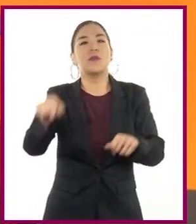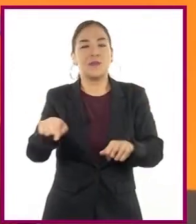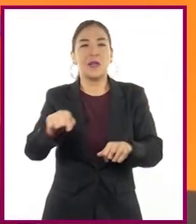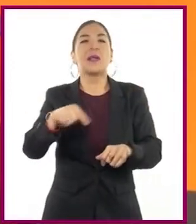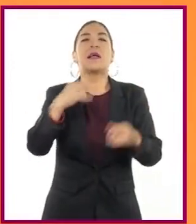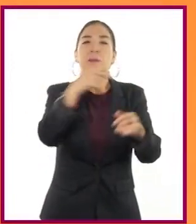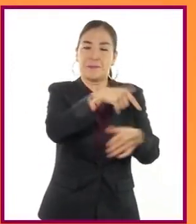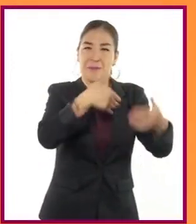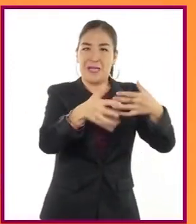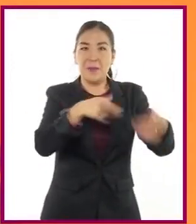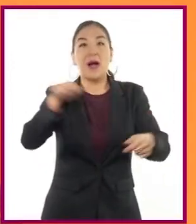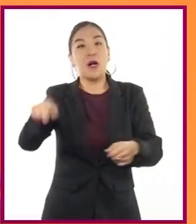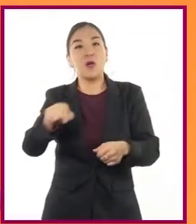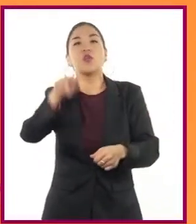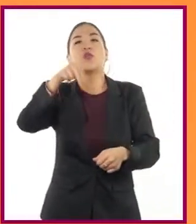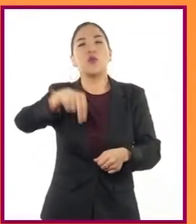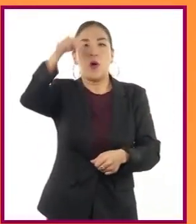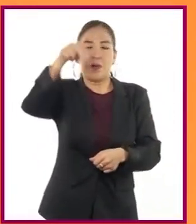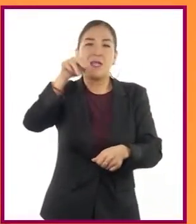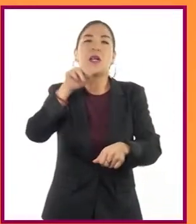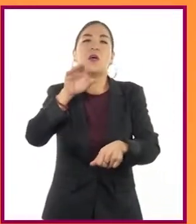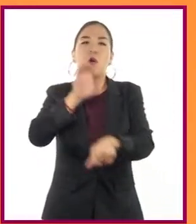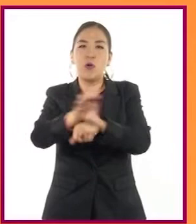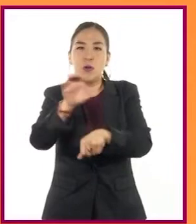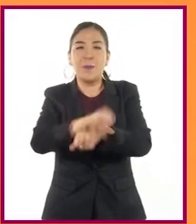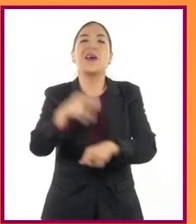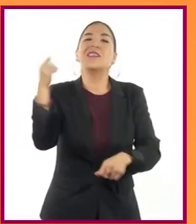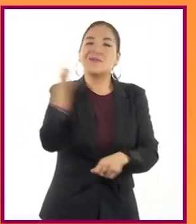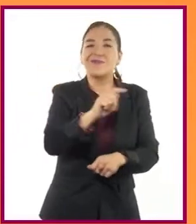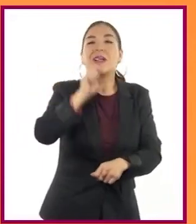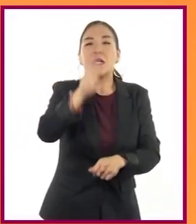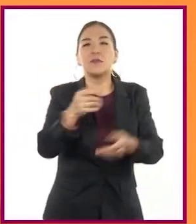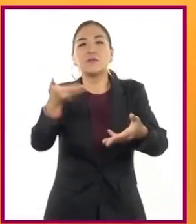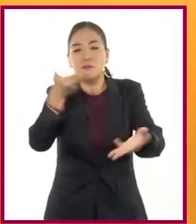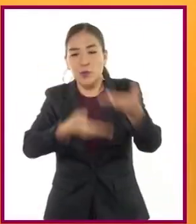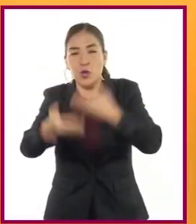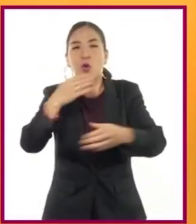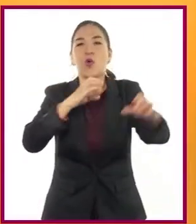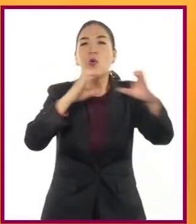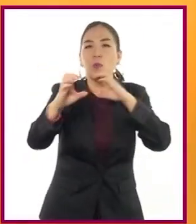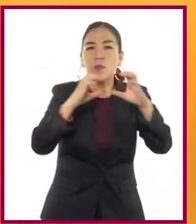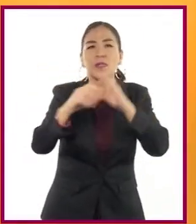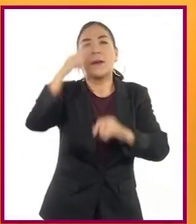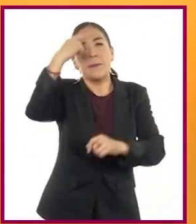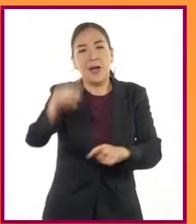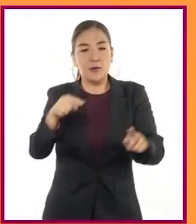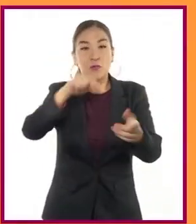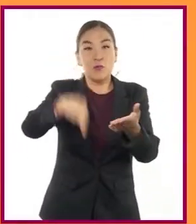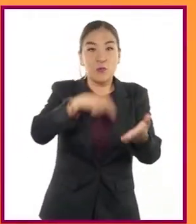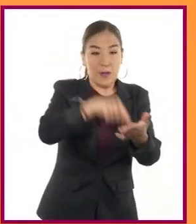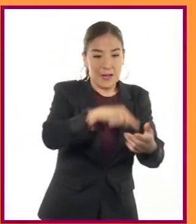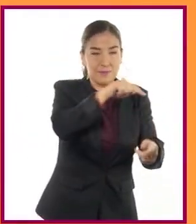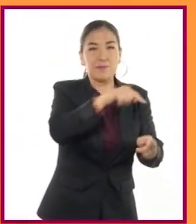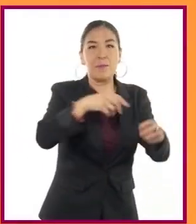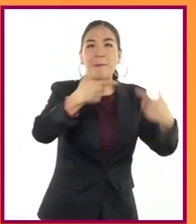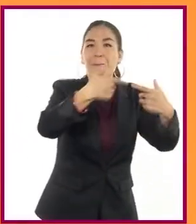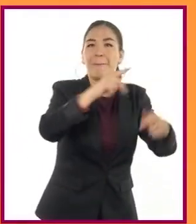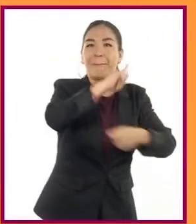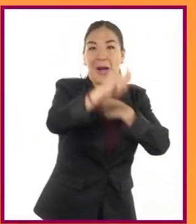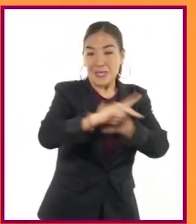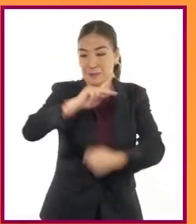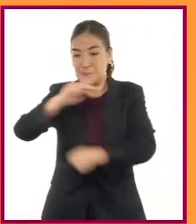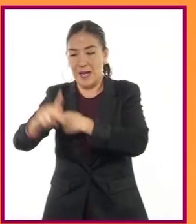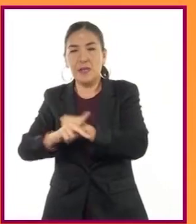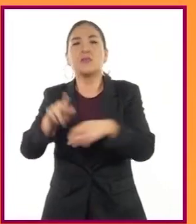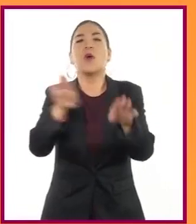de Colombia. Obviamente existe la necesidad de comunicar ambas partes del país por comercio